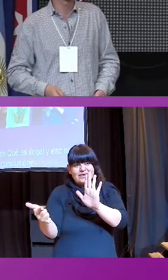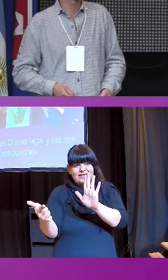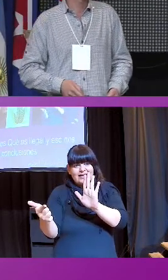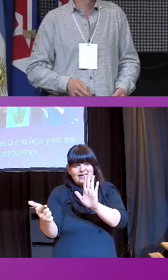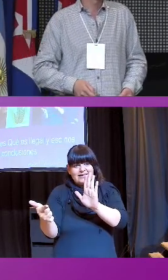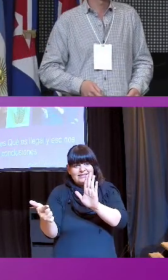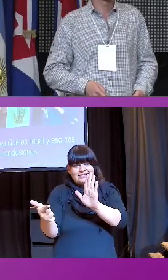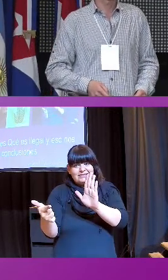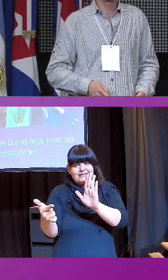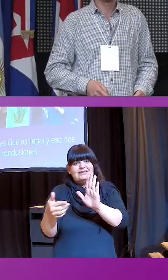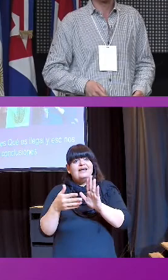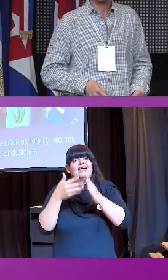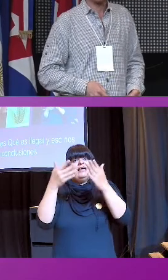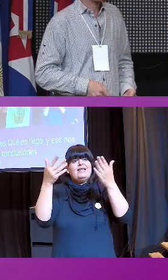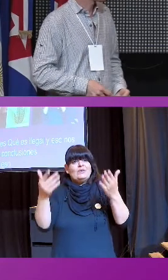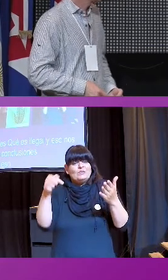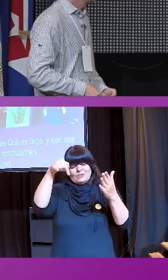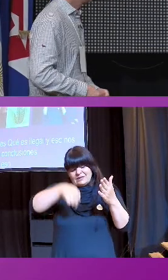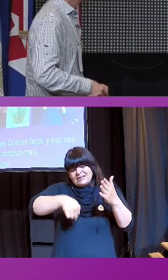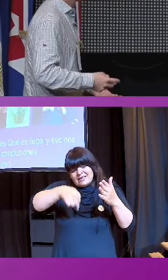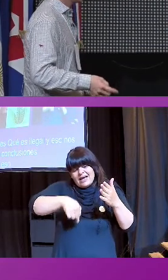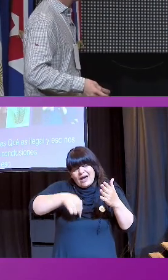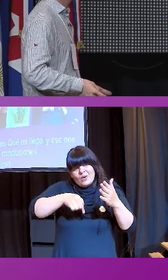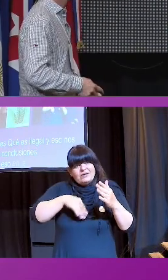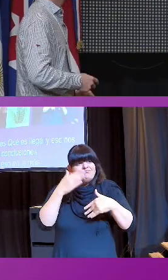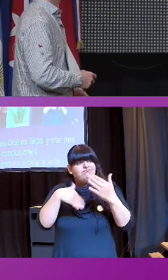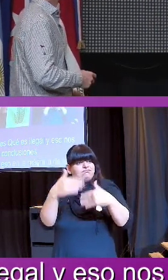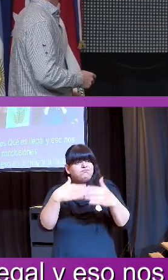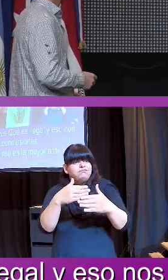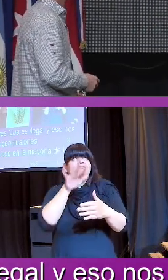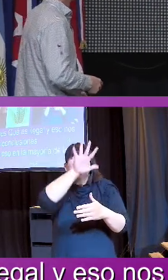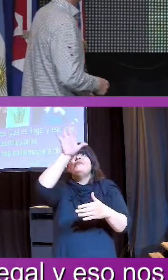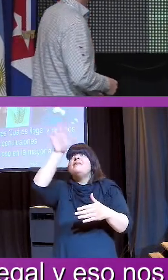y serias en relación a eso, en la mayoría de los países.